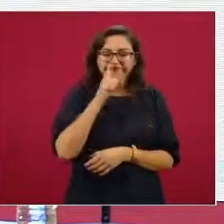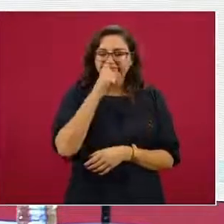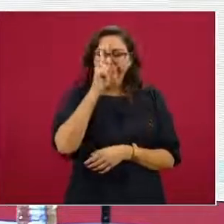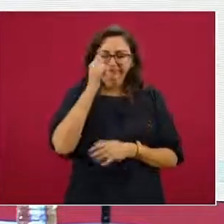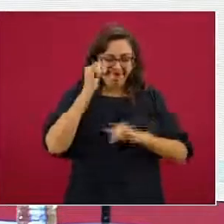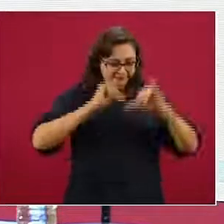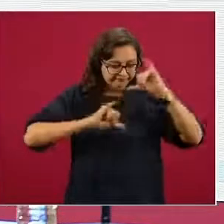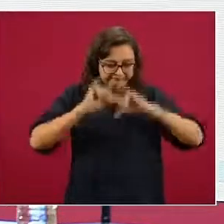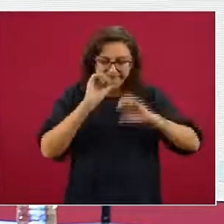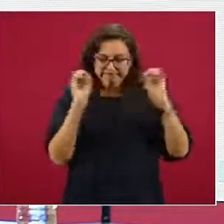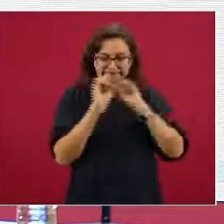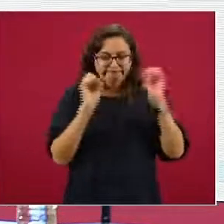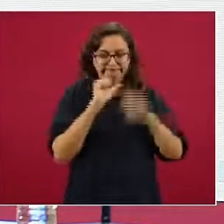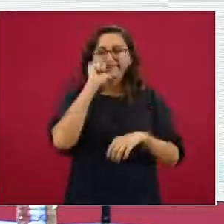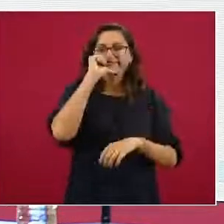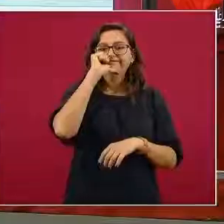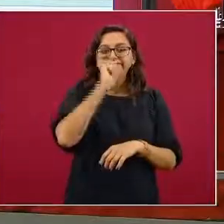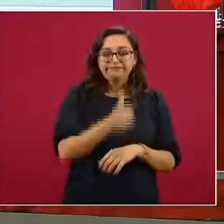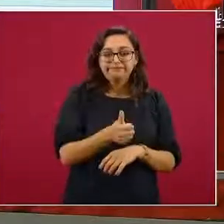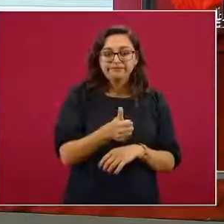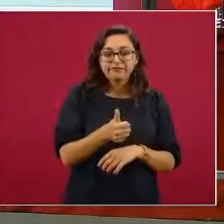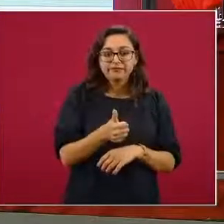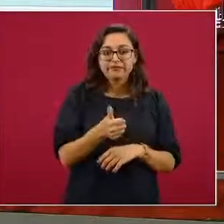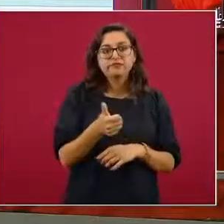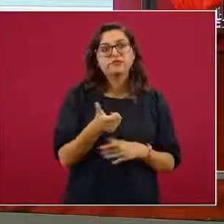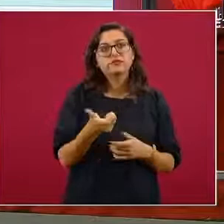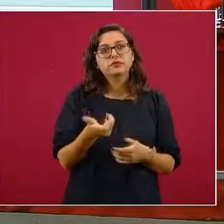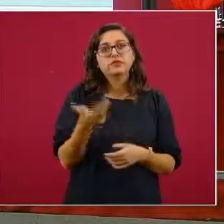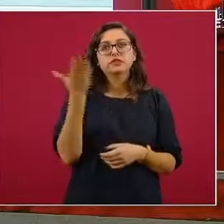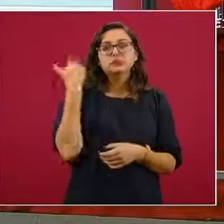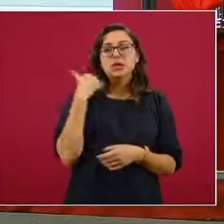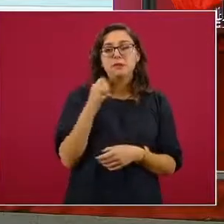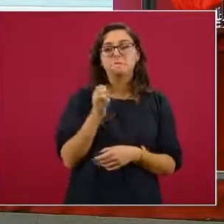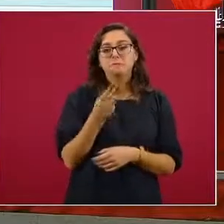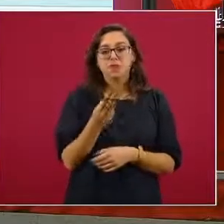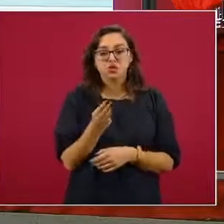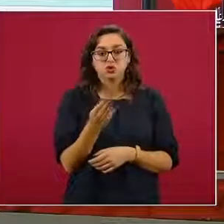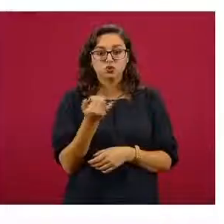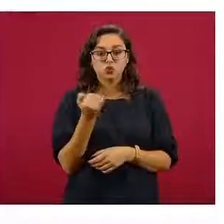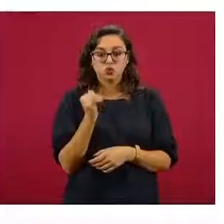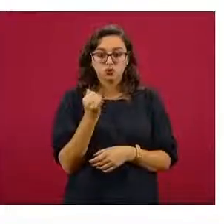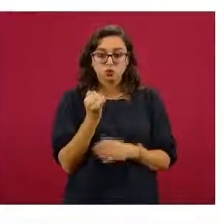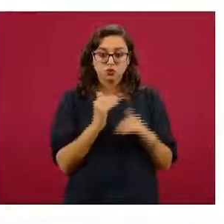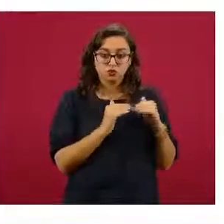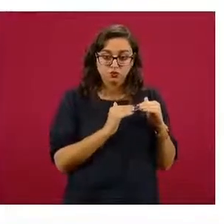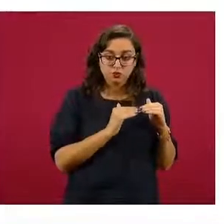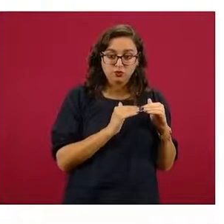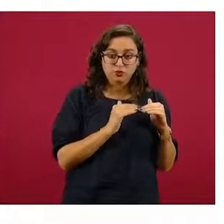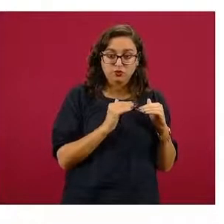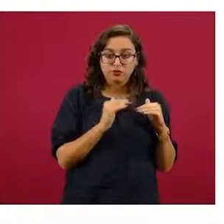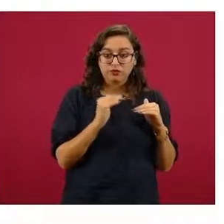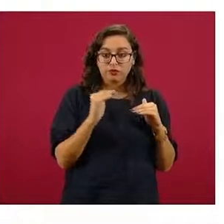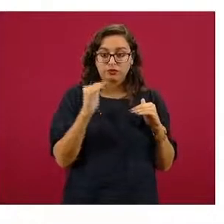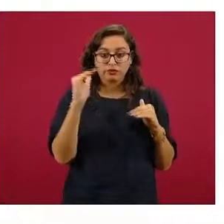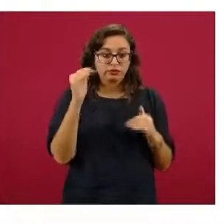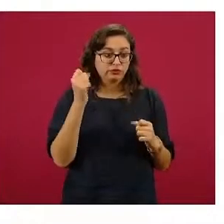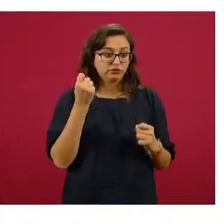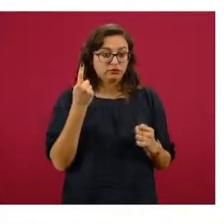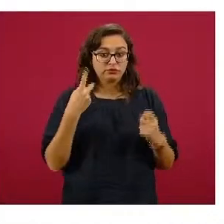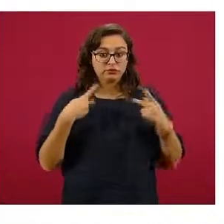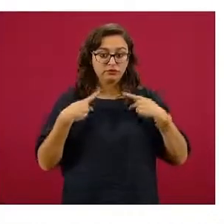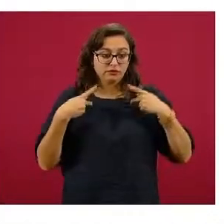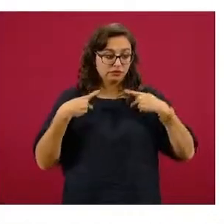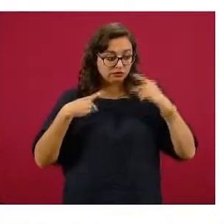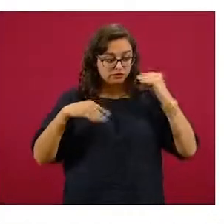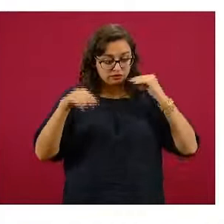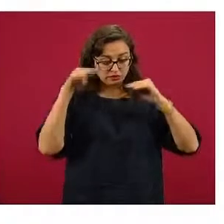para diagnóstico. Y recordarán que allá por el mes de mayo y junio, cuando empezaba la curva ascendente, había voces de la sociedad que